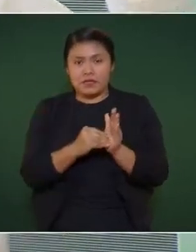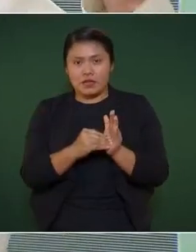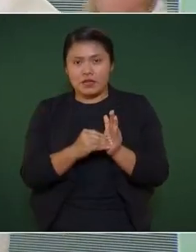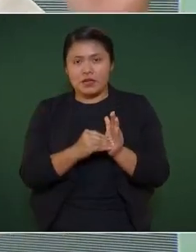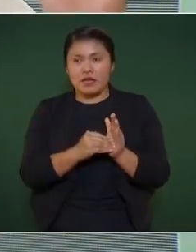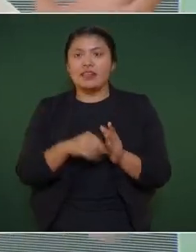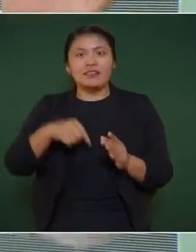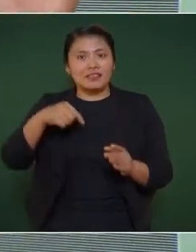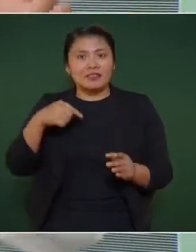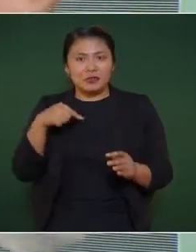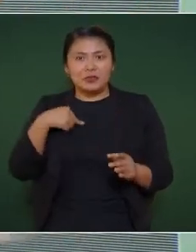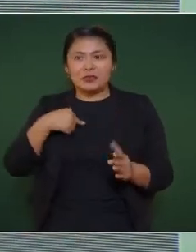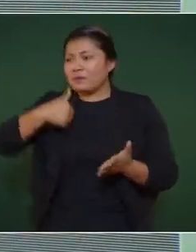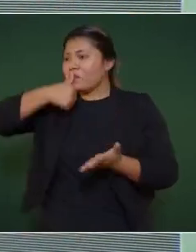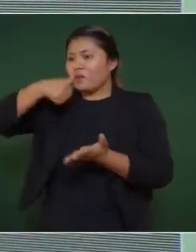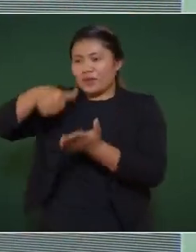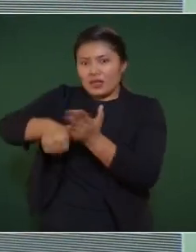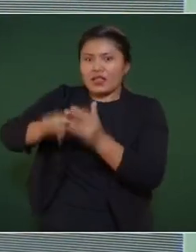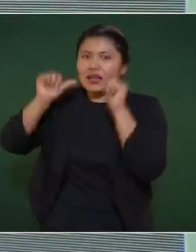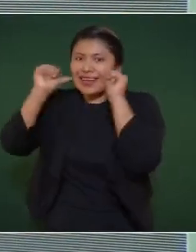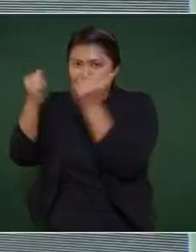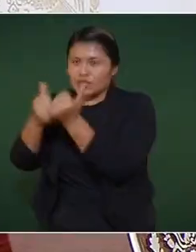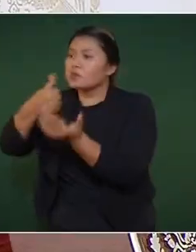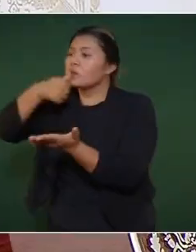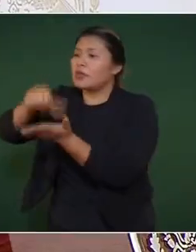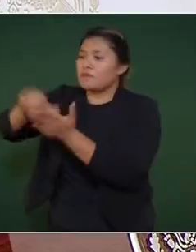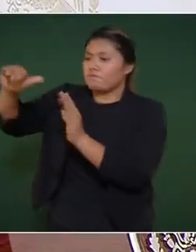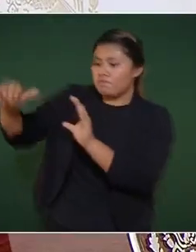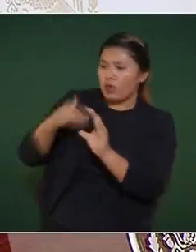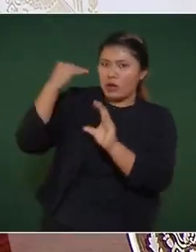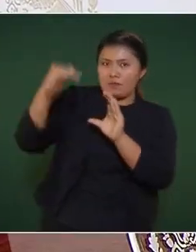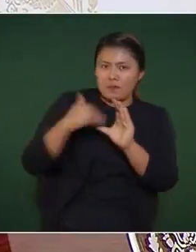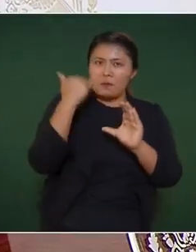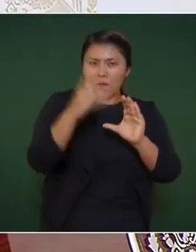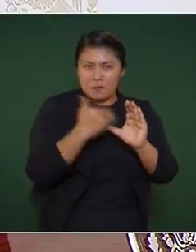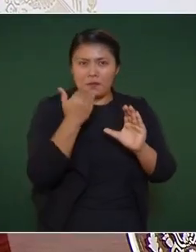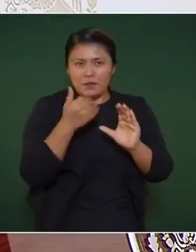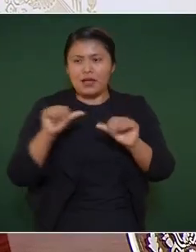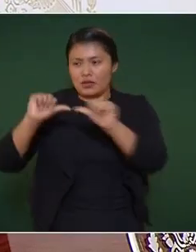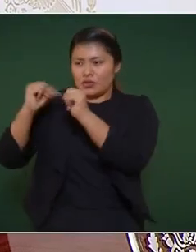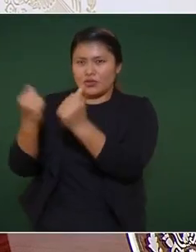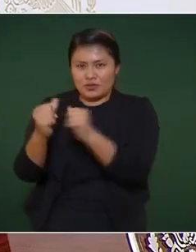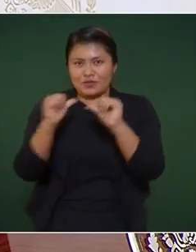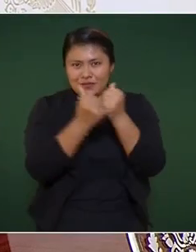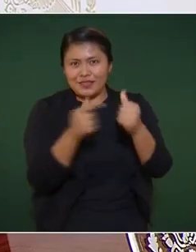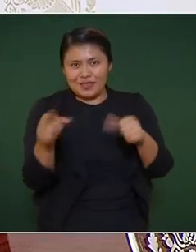Recibí una carta de las asociaciones de estos médicos